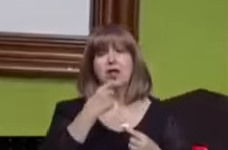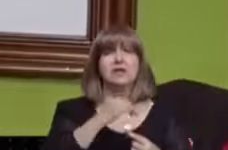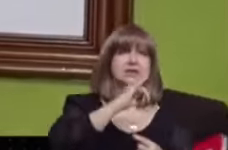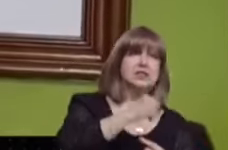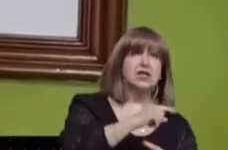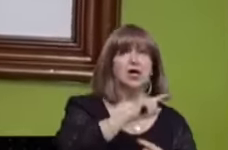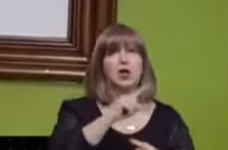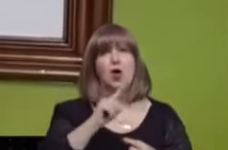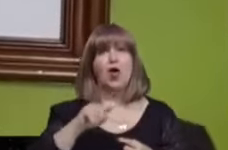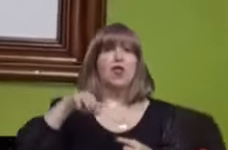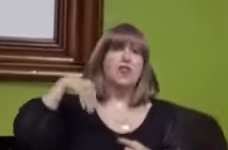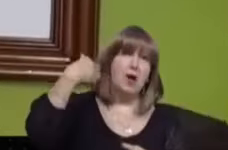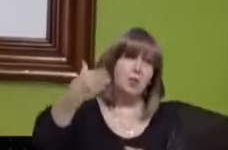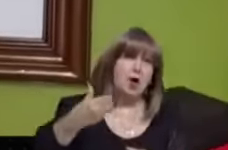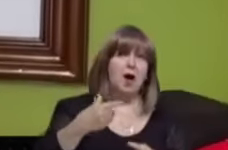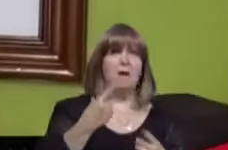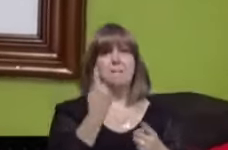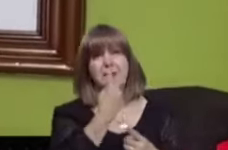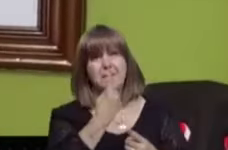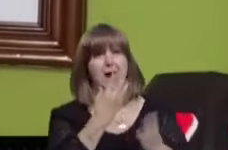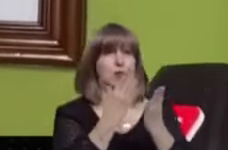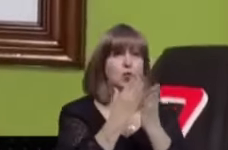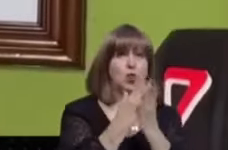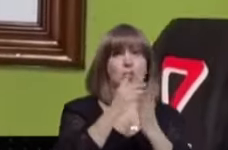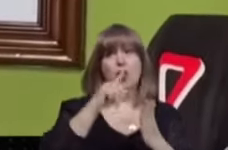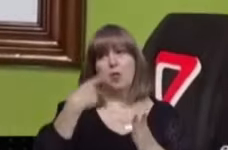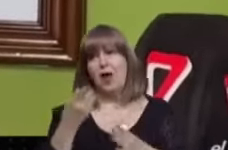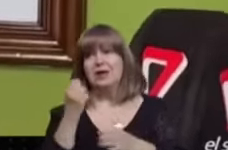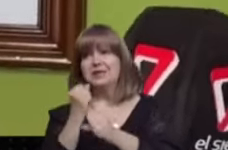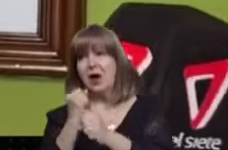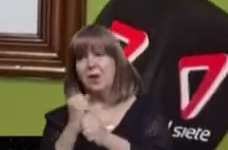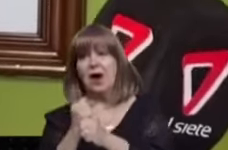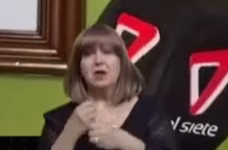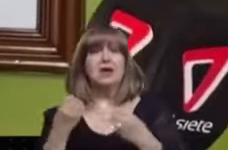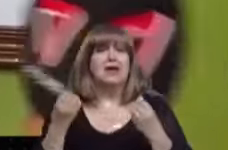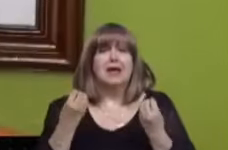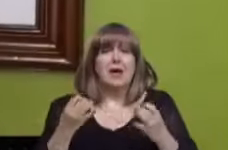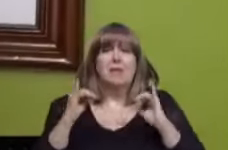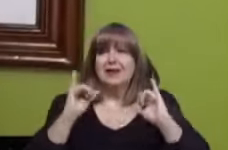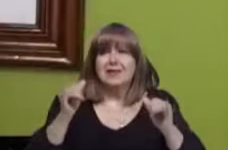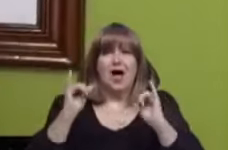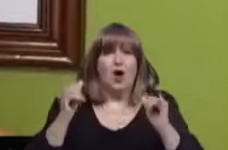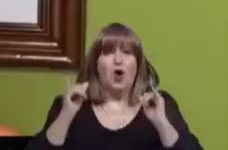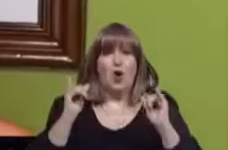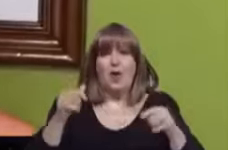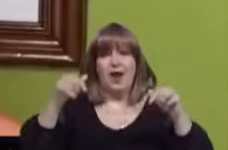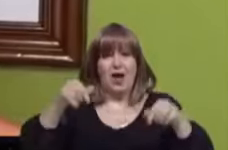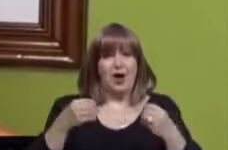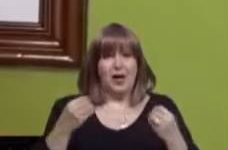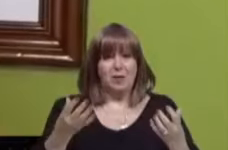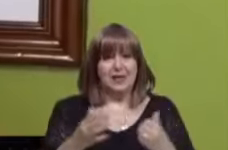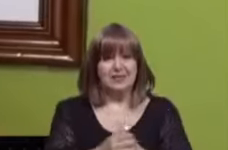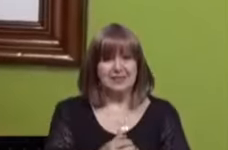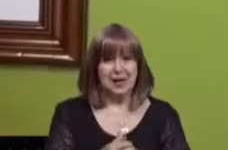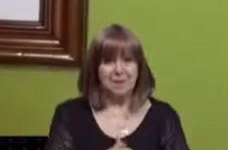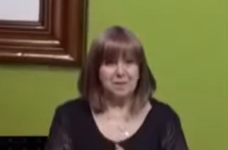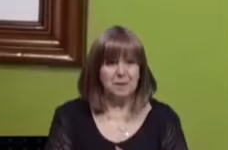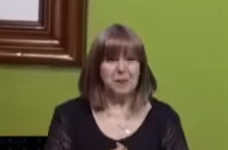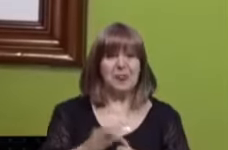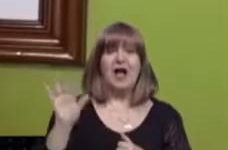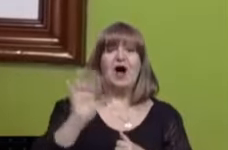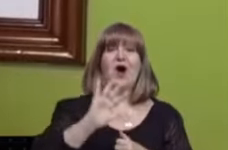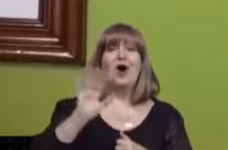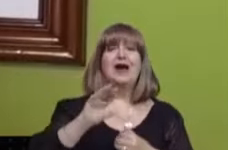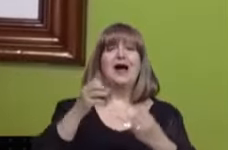sí, más adelante, priorizo tal cosa, el estudio. ¿Qué pasa hoy con los jóvenes? ¿Cómo estás, Eva? Hola, ¿cómo estás? ¿Y cómo están todos por allá?